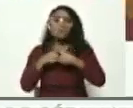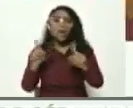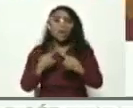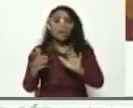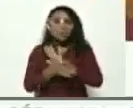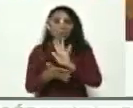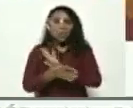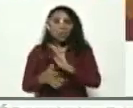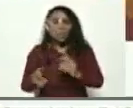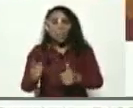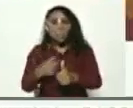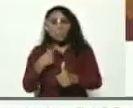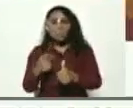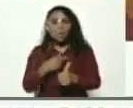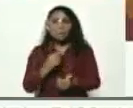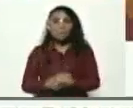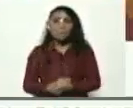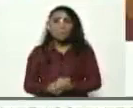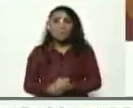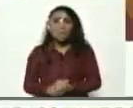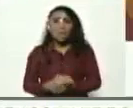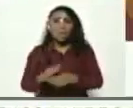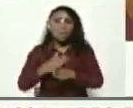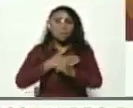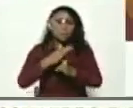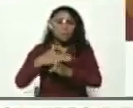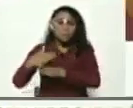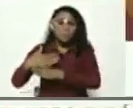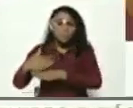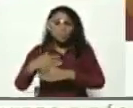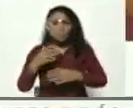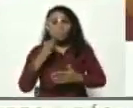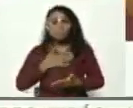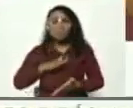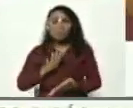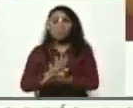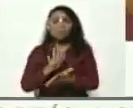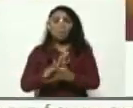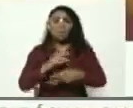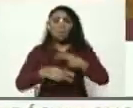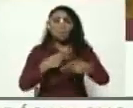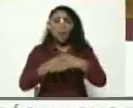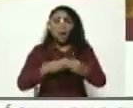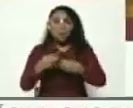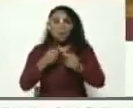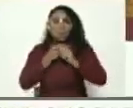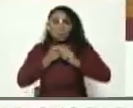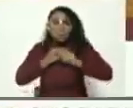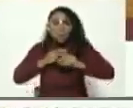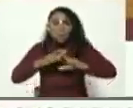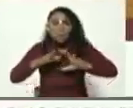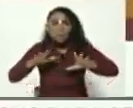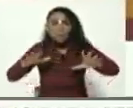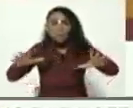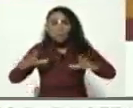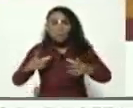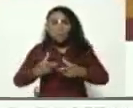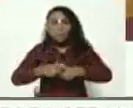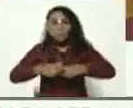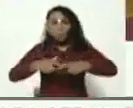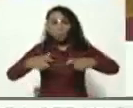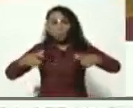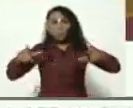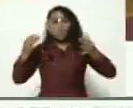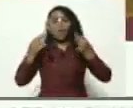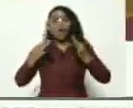criollo principal. La convivencia armónica se produce de la extensión del territorio, de la abundancia de la